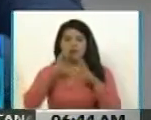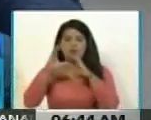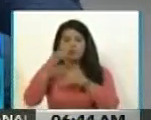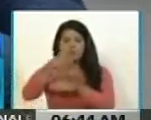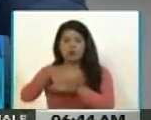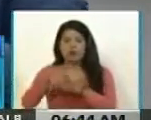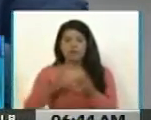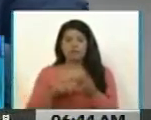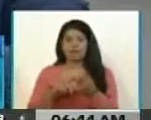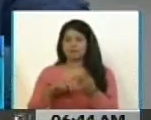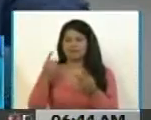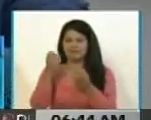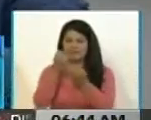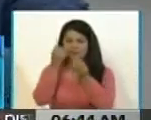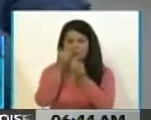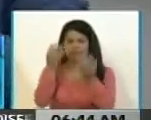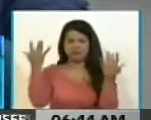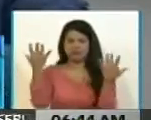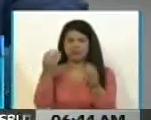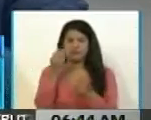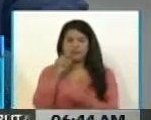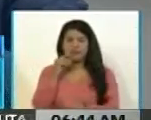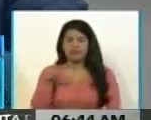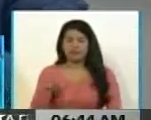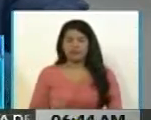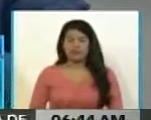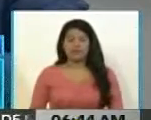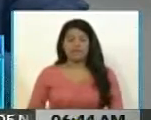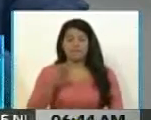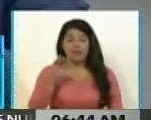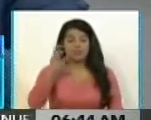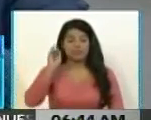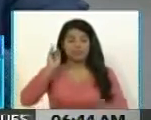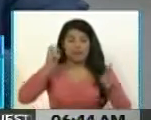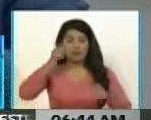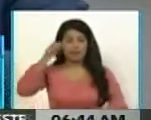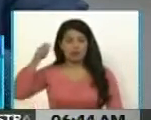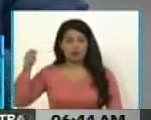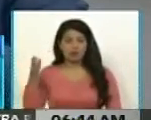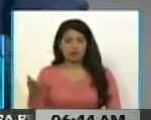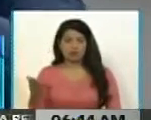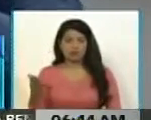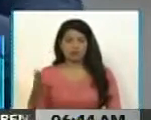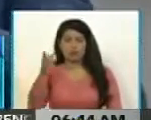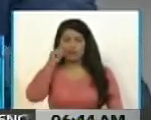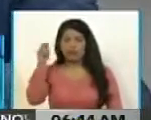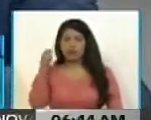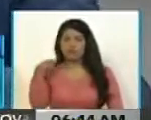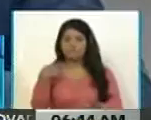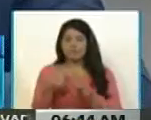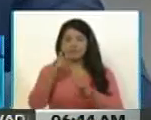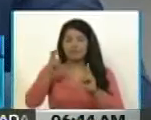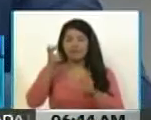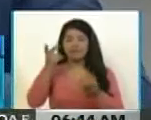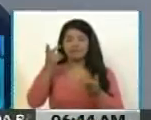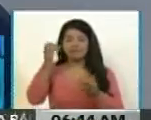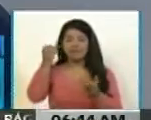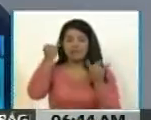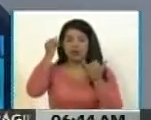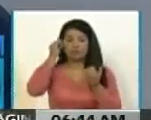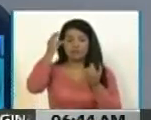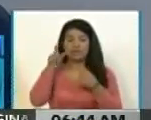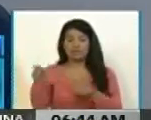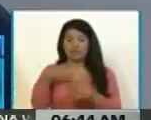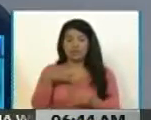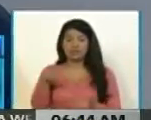Y desde el punto de vista teórico, desde el punto de vista sí, del marco conceptual. Es muy